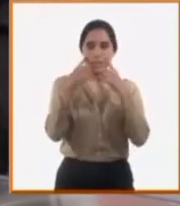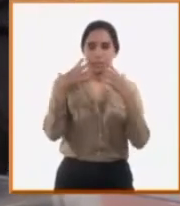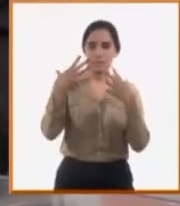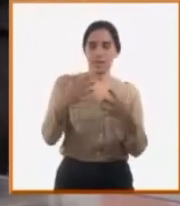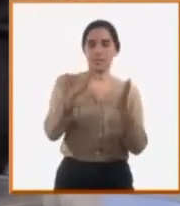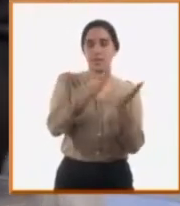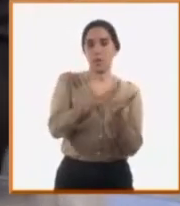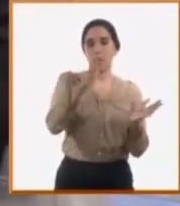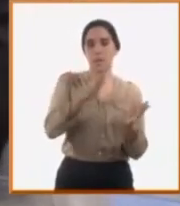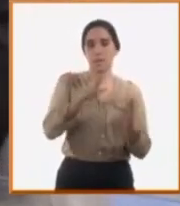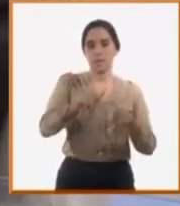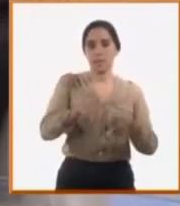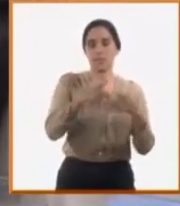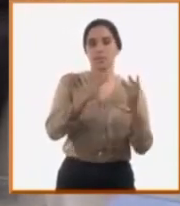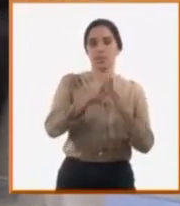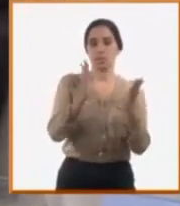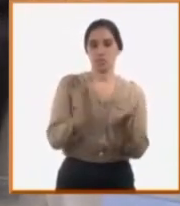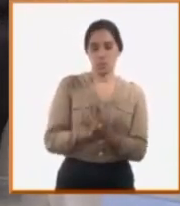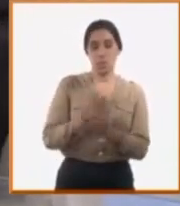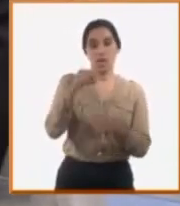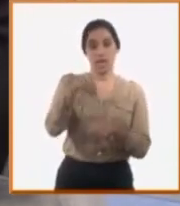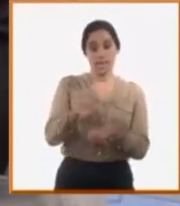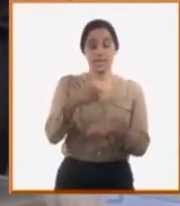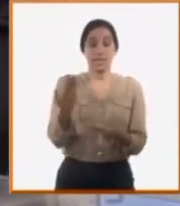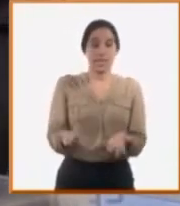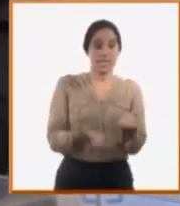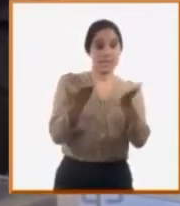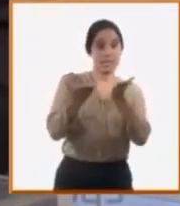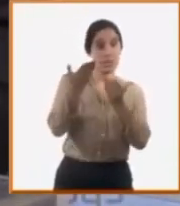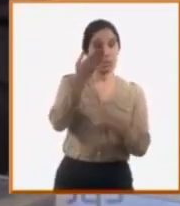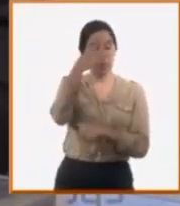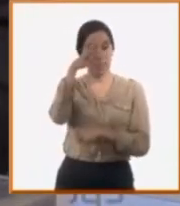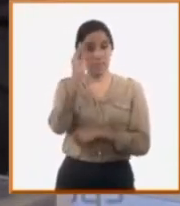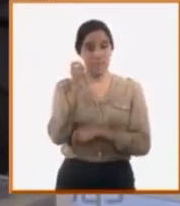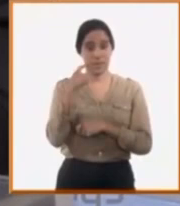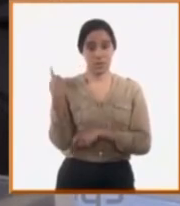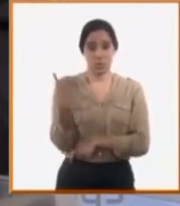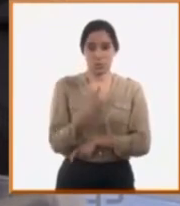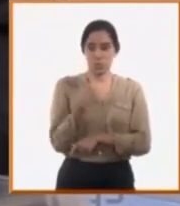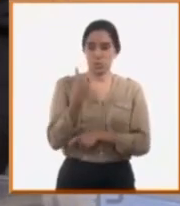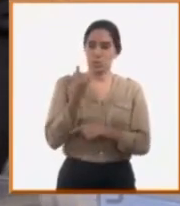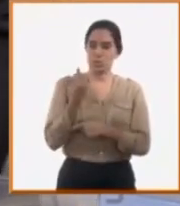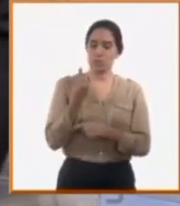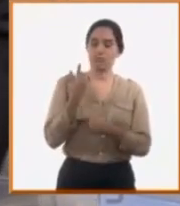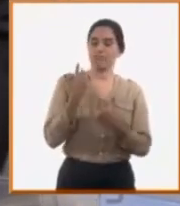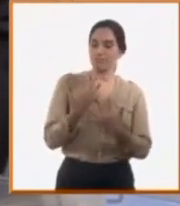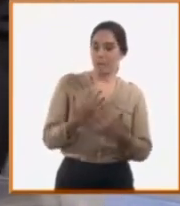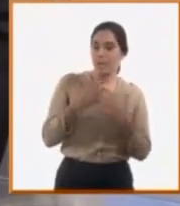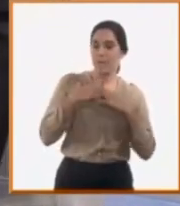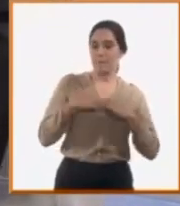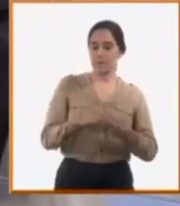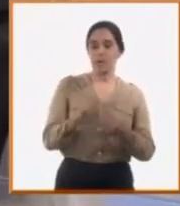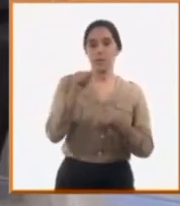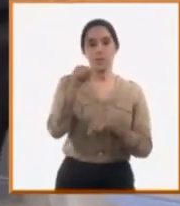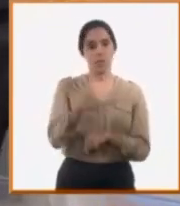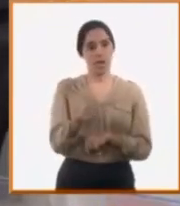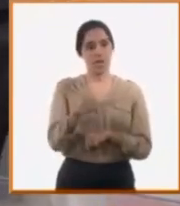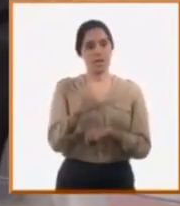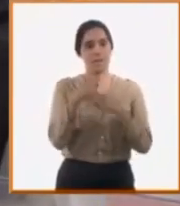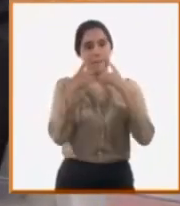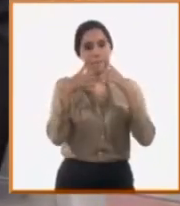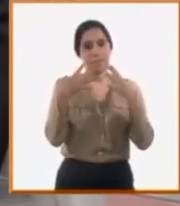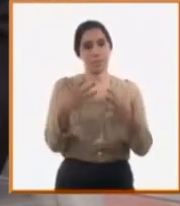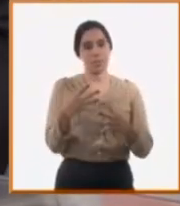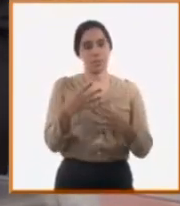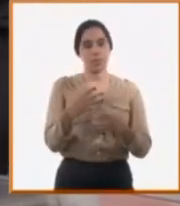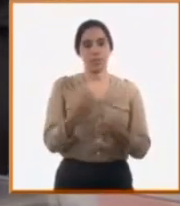compromiso en en el desarrollo del país nosotros realmente Esperamos que sea este momento Cumbre los esfuerzos internacionalización que